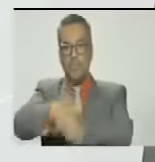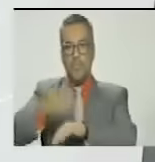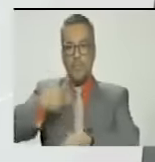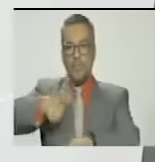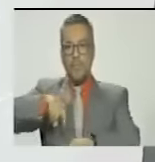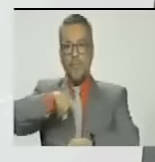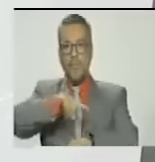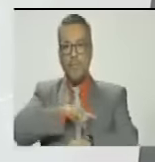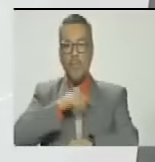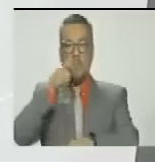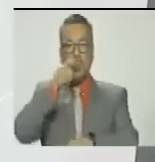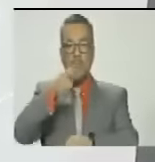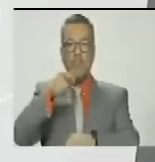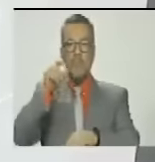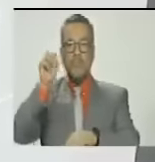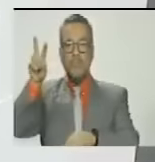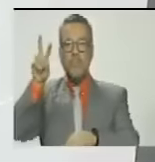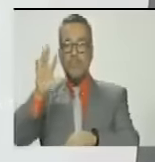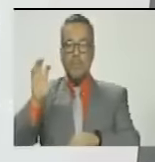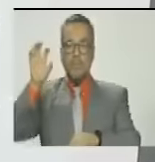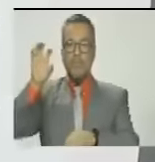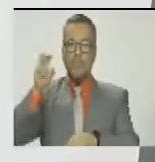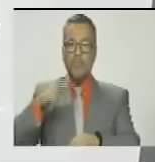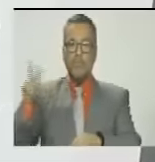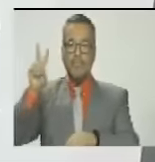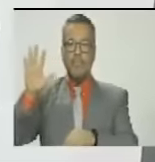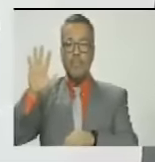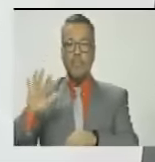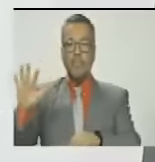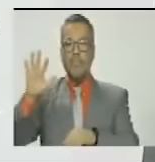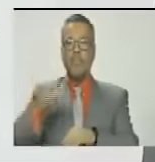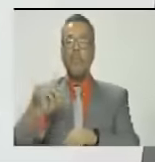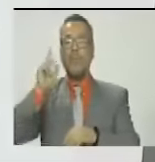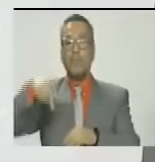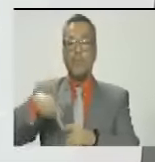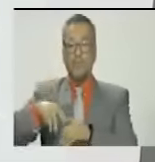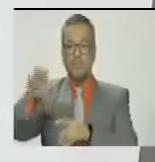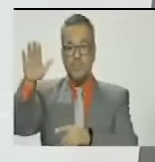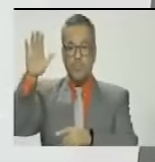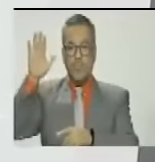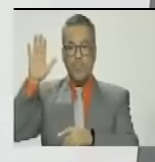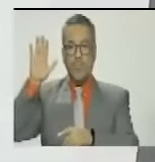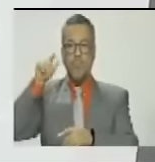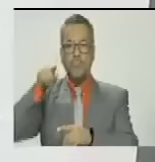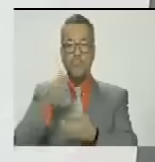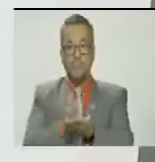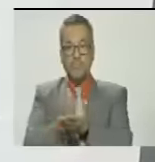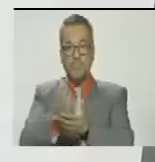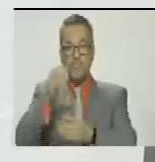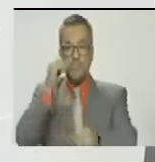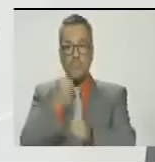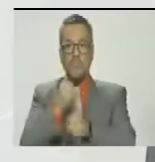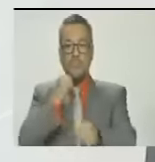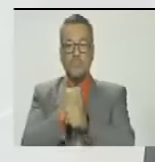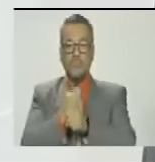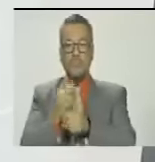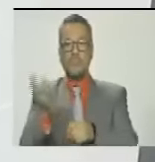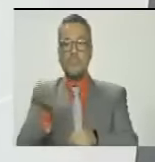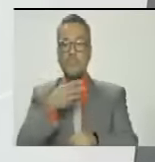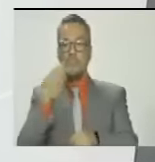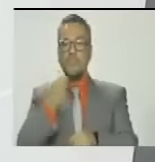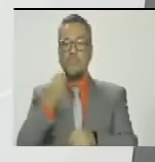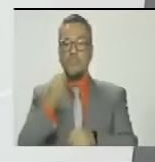nuestro país hermoso, Venezuela. También juramos seguir trabajando por la